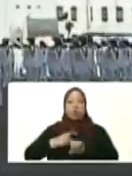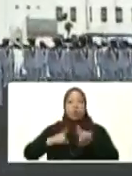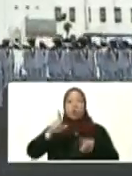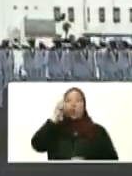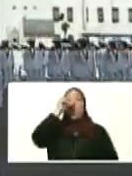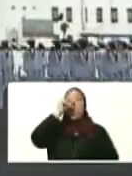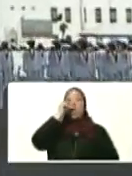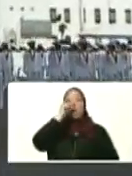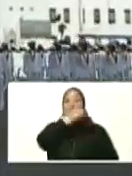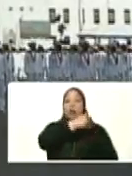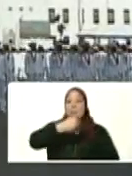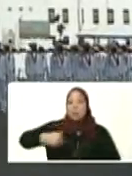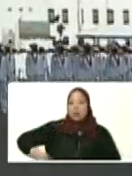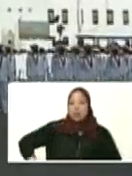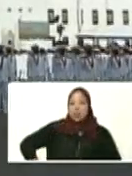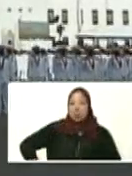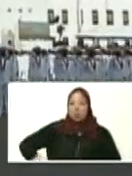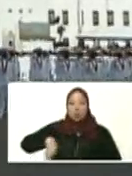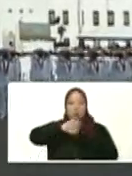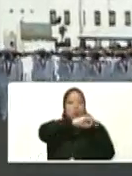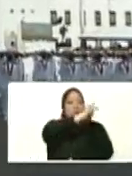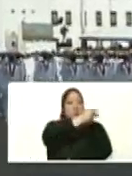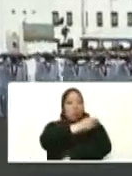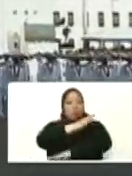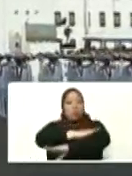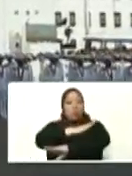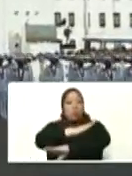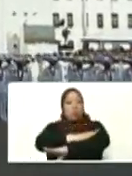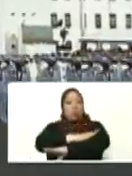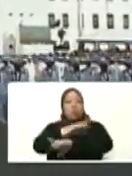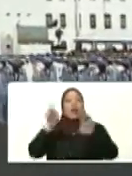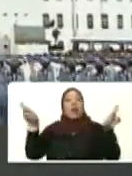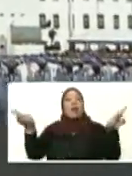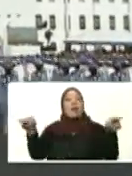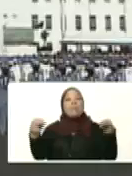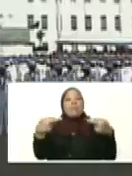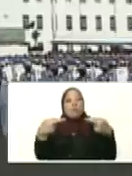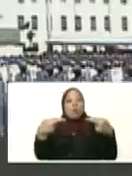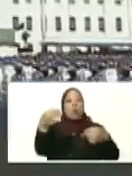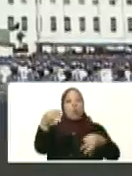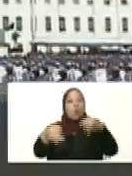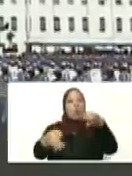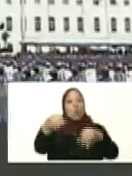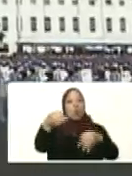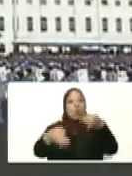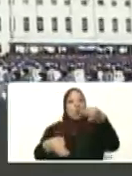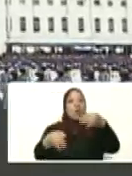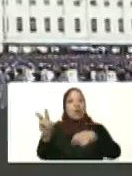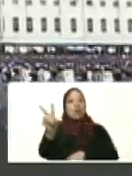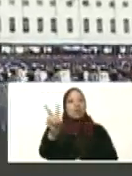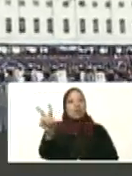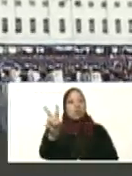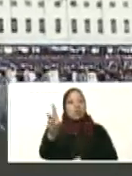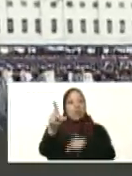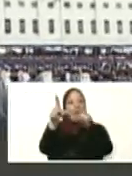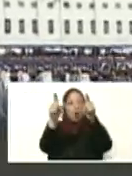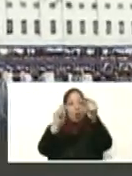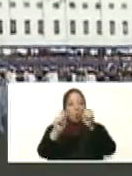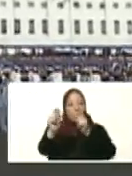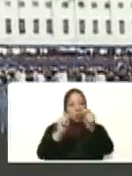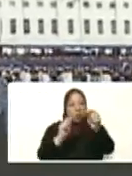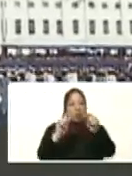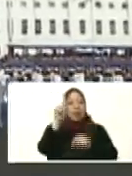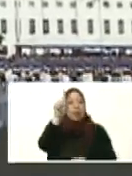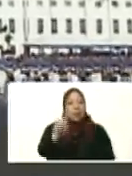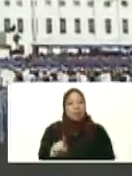Amoroso, presidente del Poder Moral Republicano y Contralor General de la República. Tarek